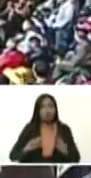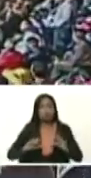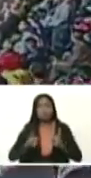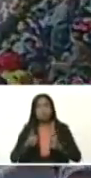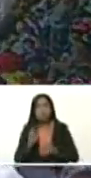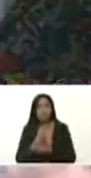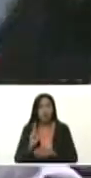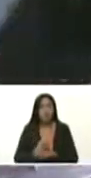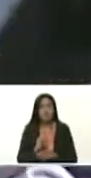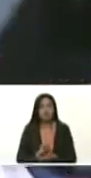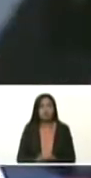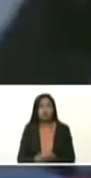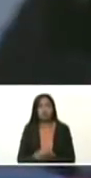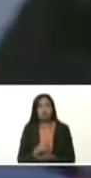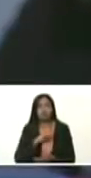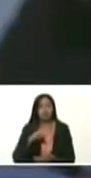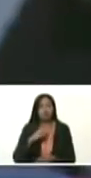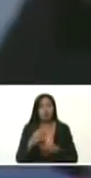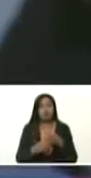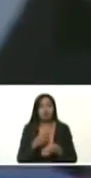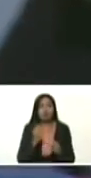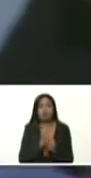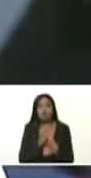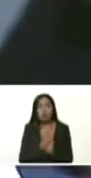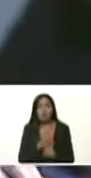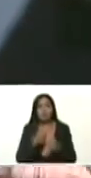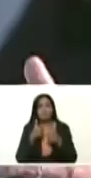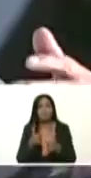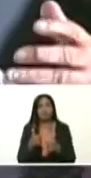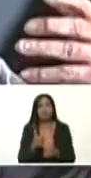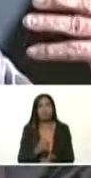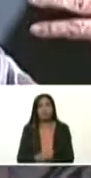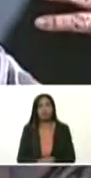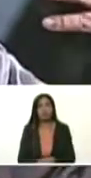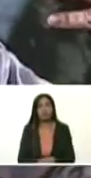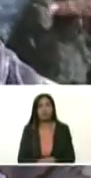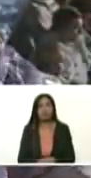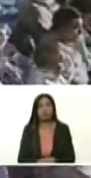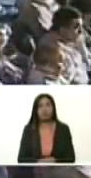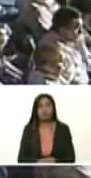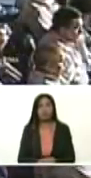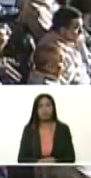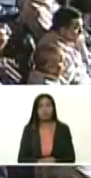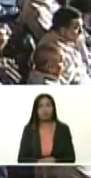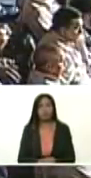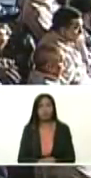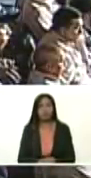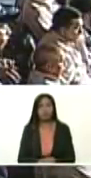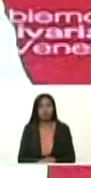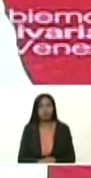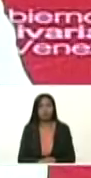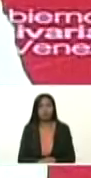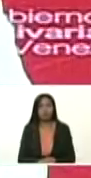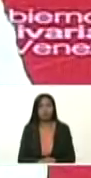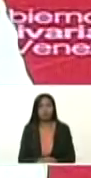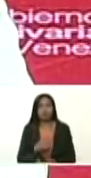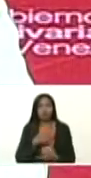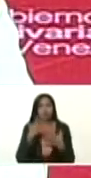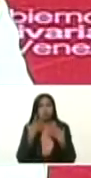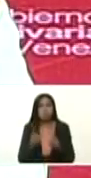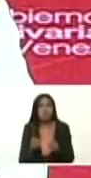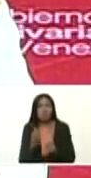pichón. Uh-huh. Le hemos echado pichón. ¿Pero qué le falta? No te entiendo, yo no te logro entender.